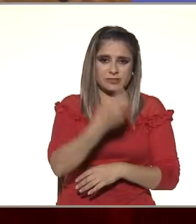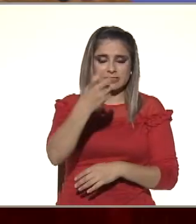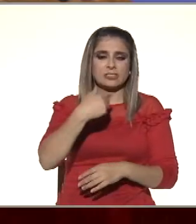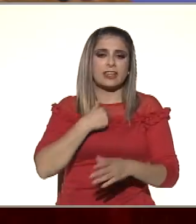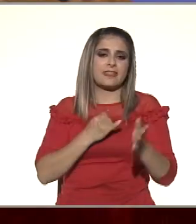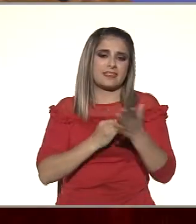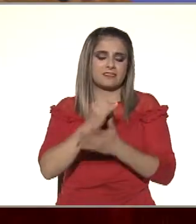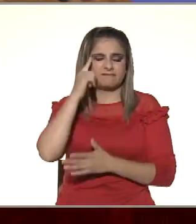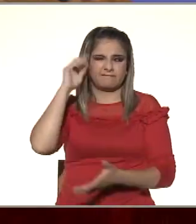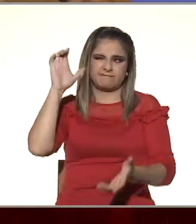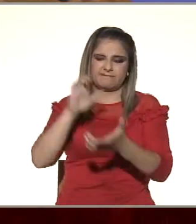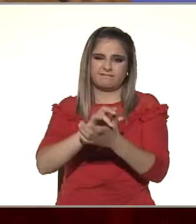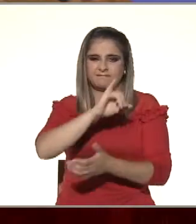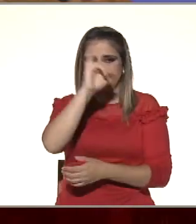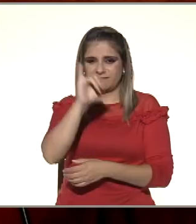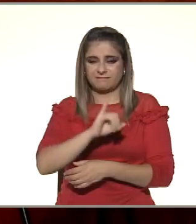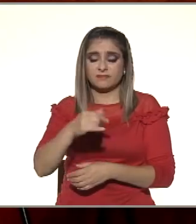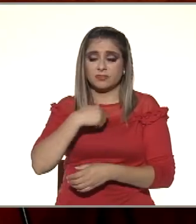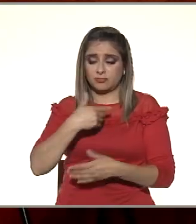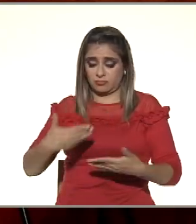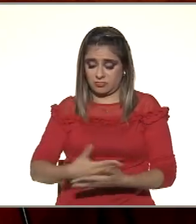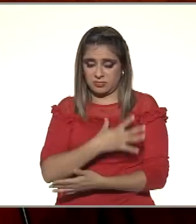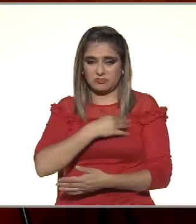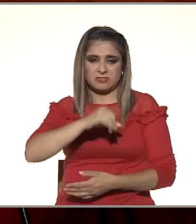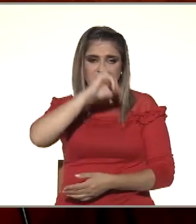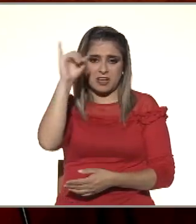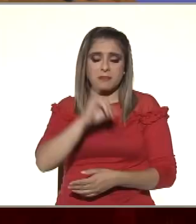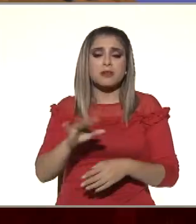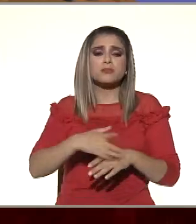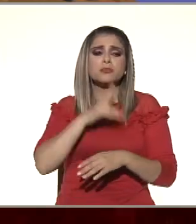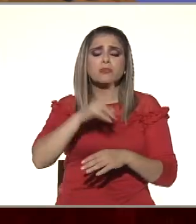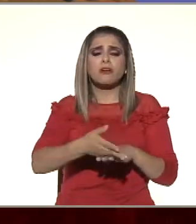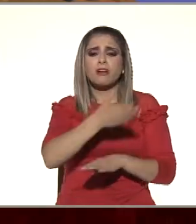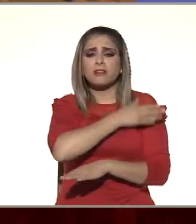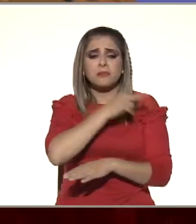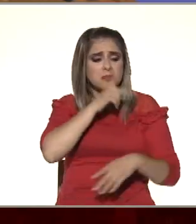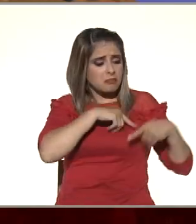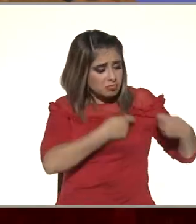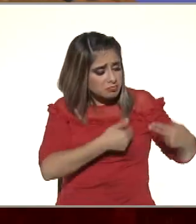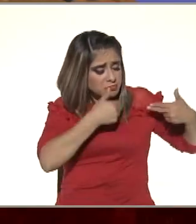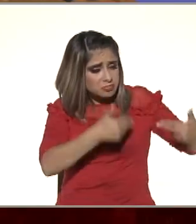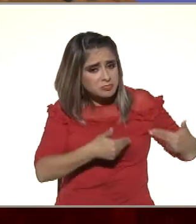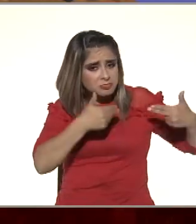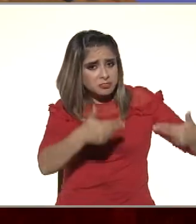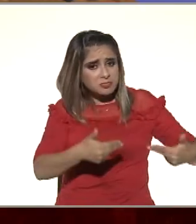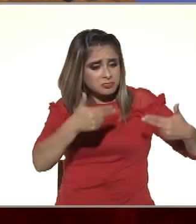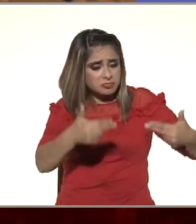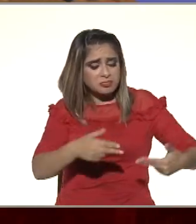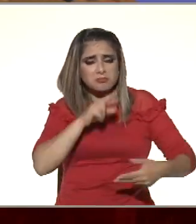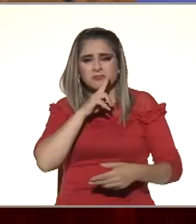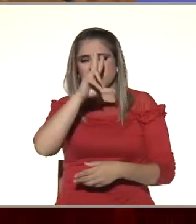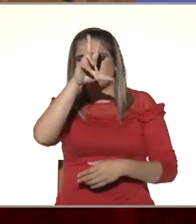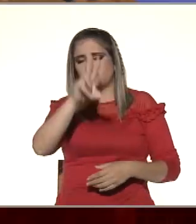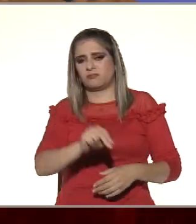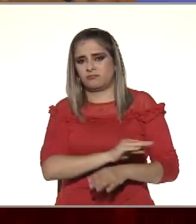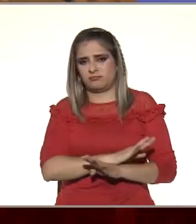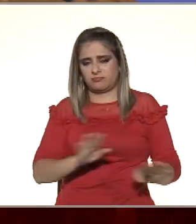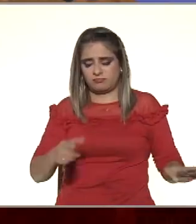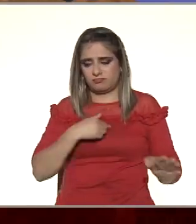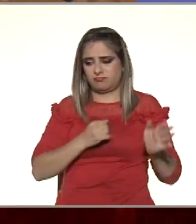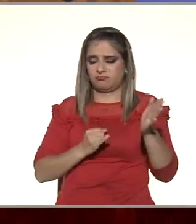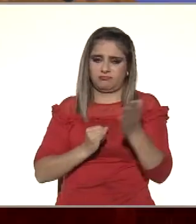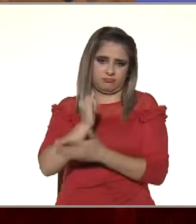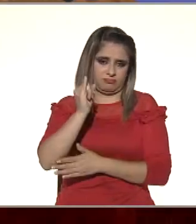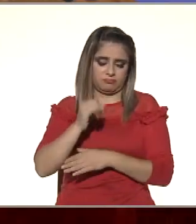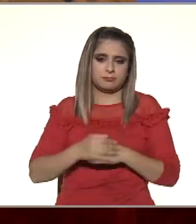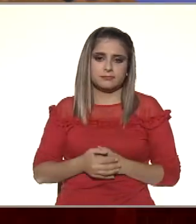no casarme ni ser padre. Repetir patrones o el miedo de repetir los patrones que vi influyó también en esta decisión